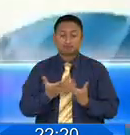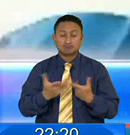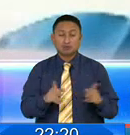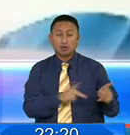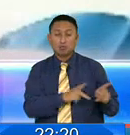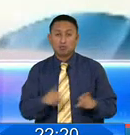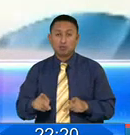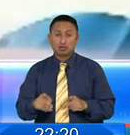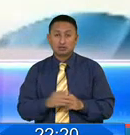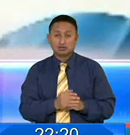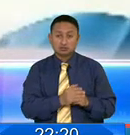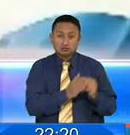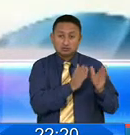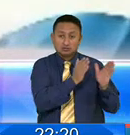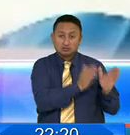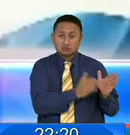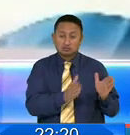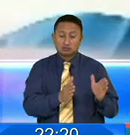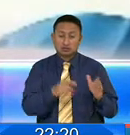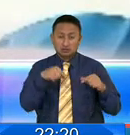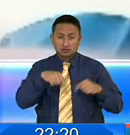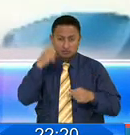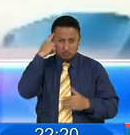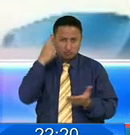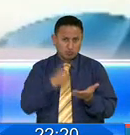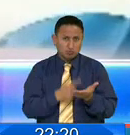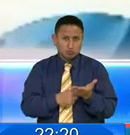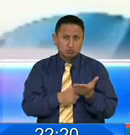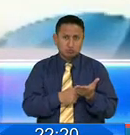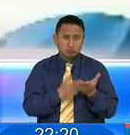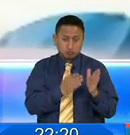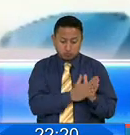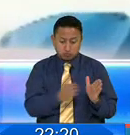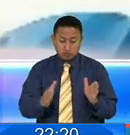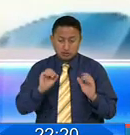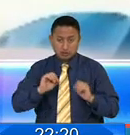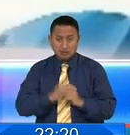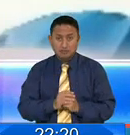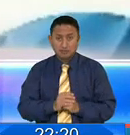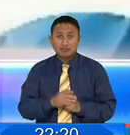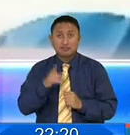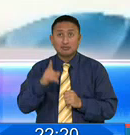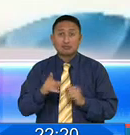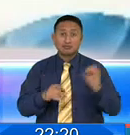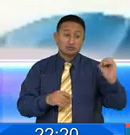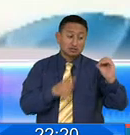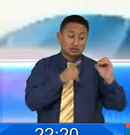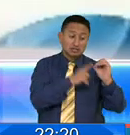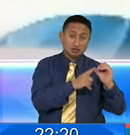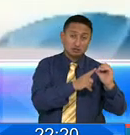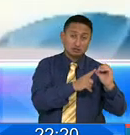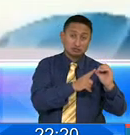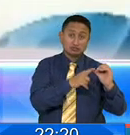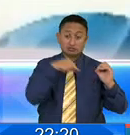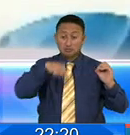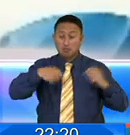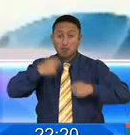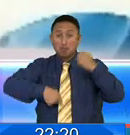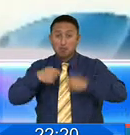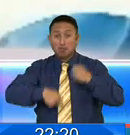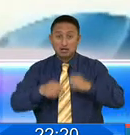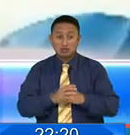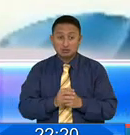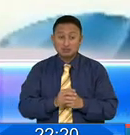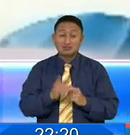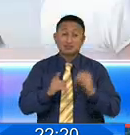está ideando, que ya se lo está aplicando para salir de la fase 0. Imagínense, estábamos en el mes de mayo y recién vamos a salir